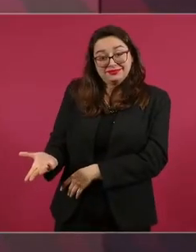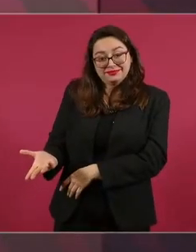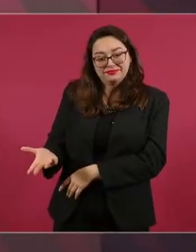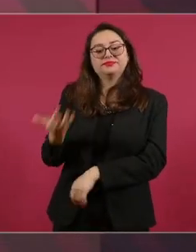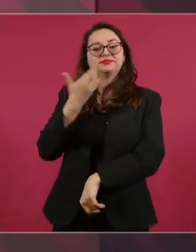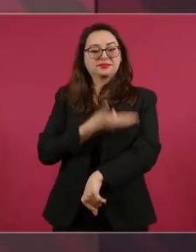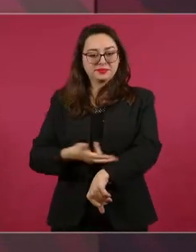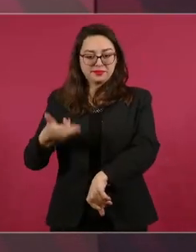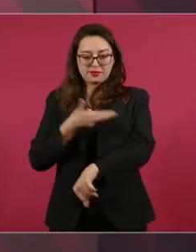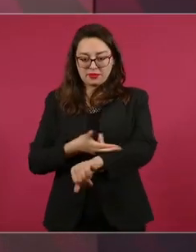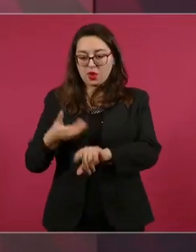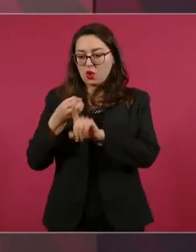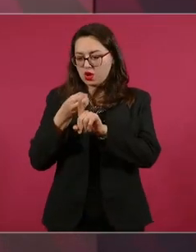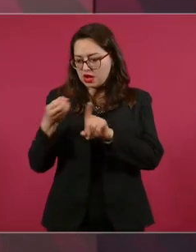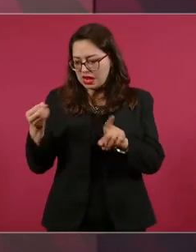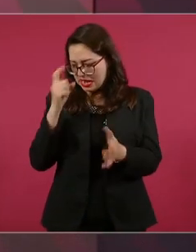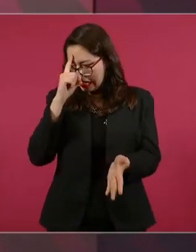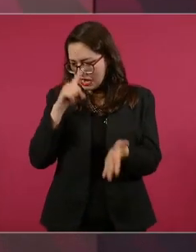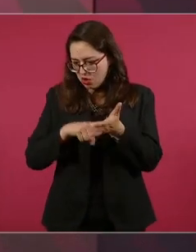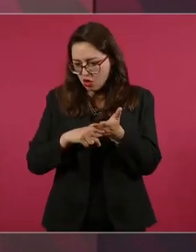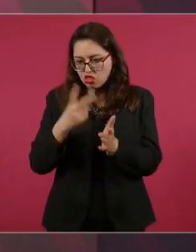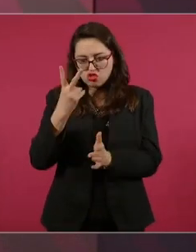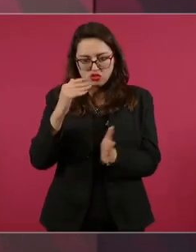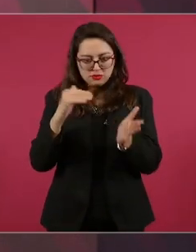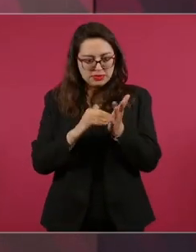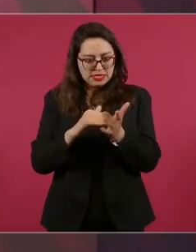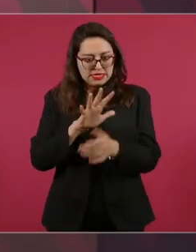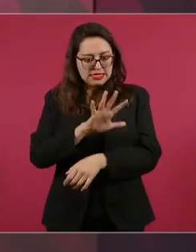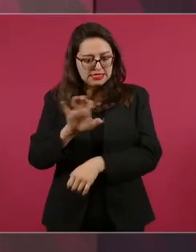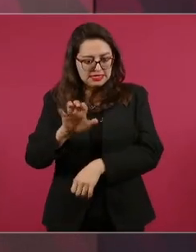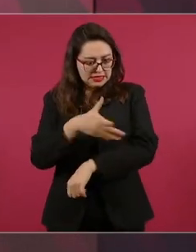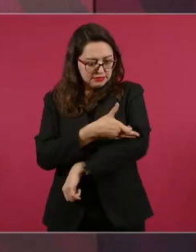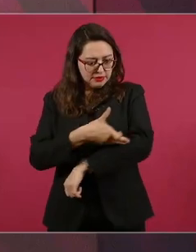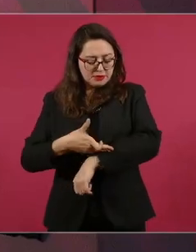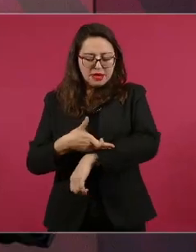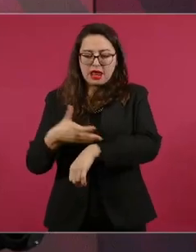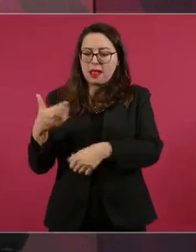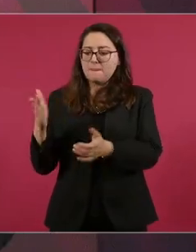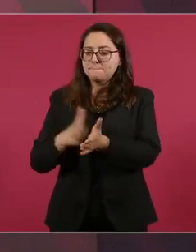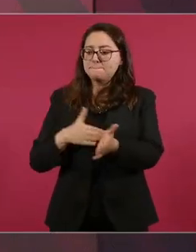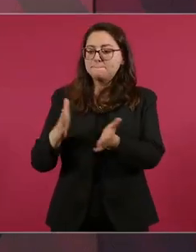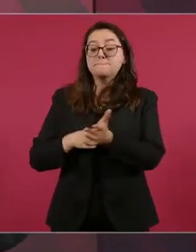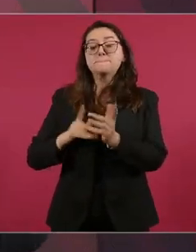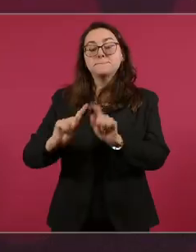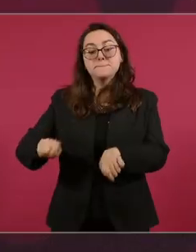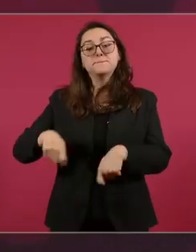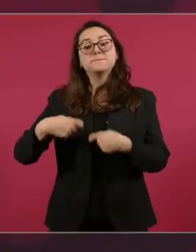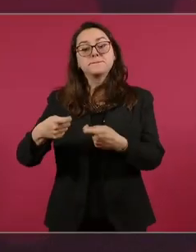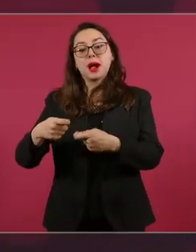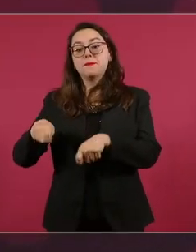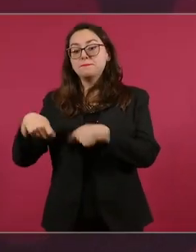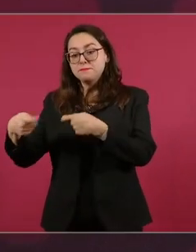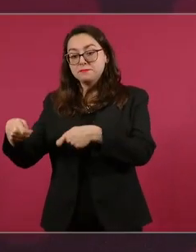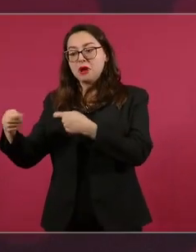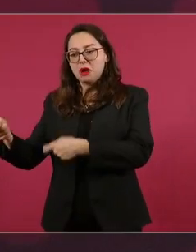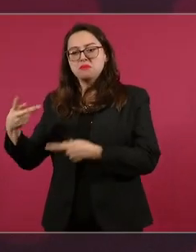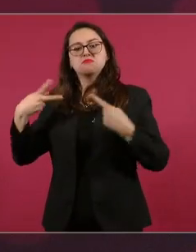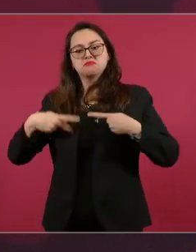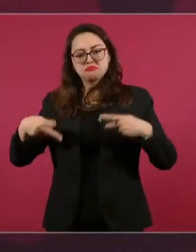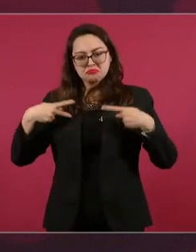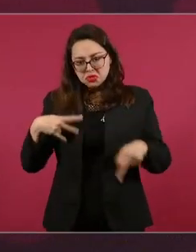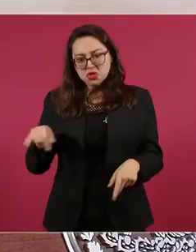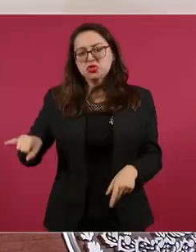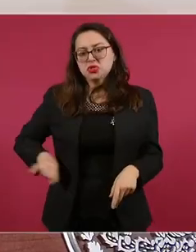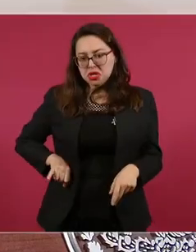Creo que para 2.500 familias. Y se ha hecho con la participación de la gente muy bien,